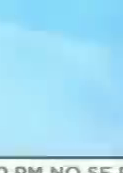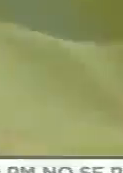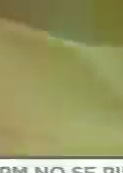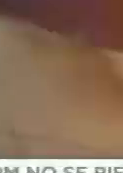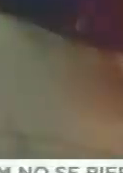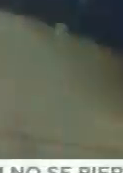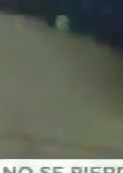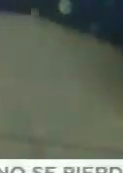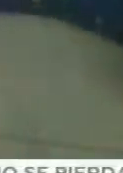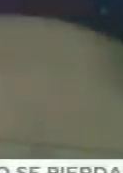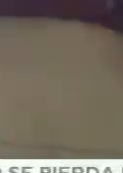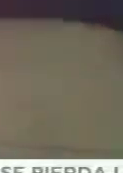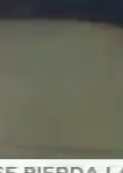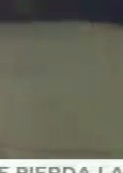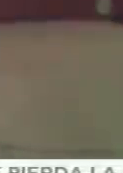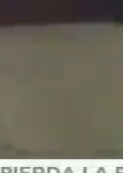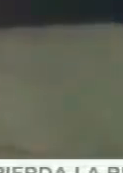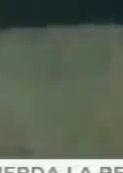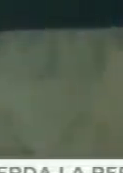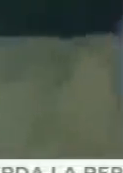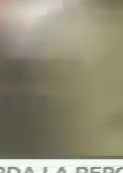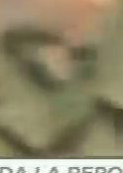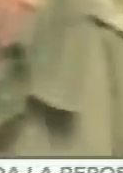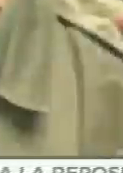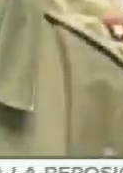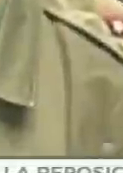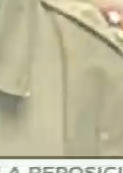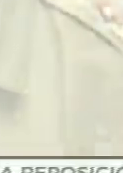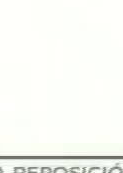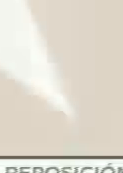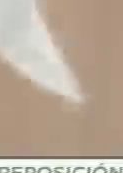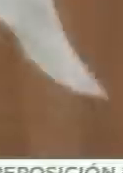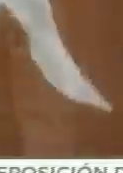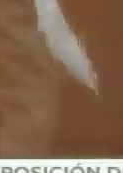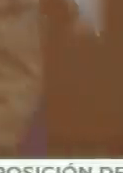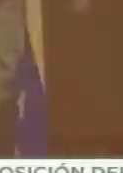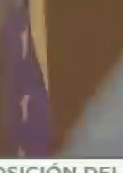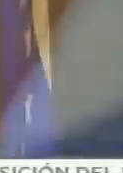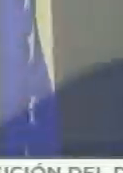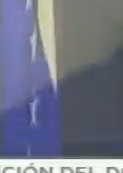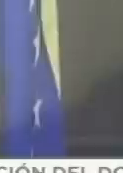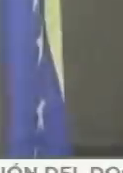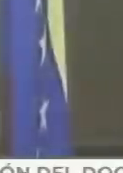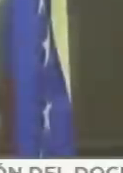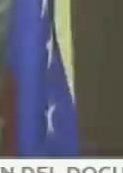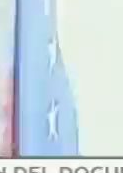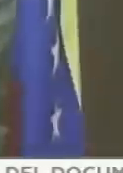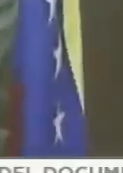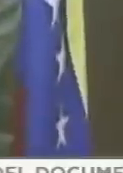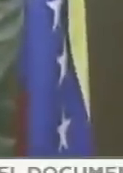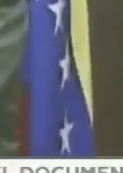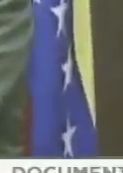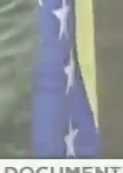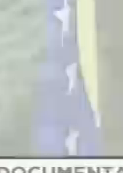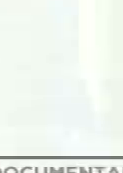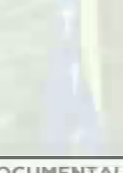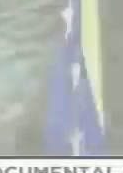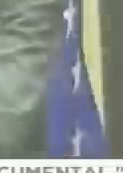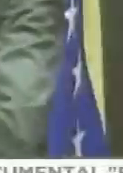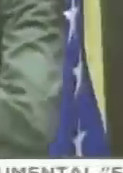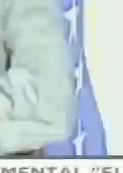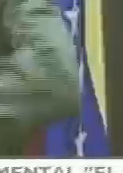Tú pintaste una patria, pintaste un rumbo. Es un grandísimo honor convertirme en hijo suyo. Y yo así me siento. Y